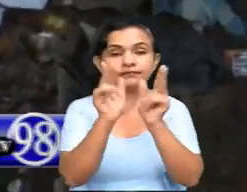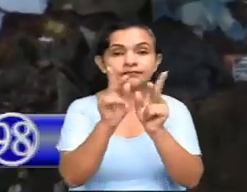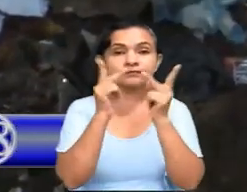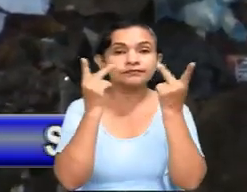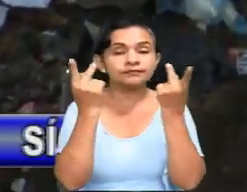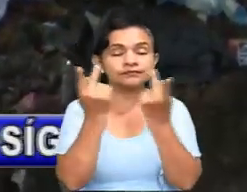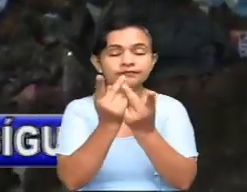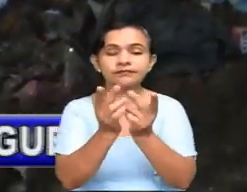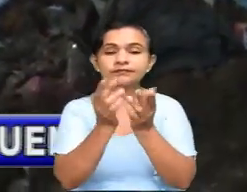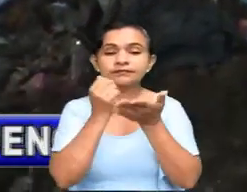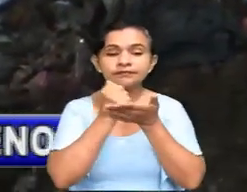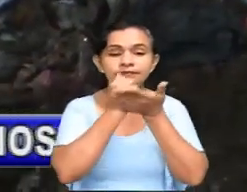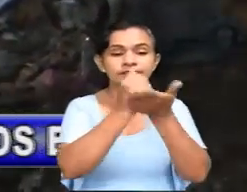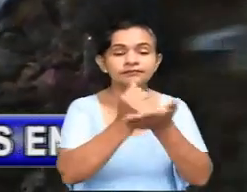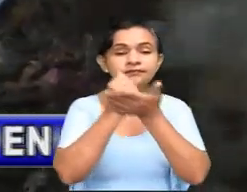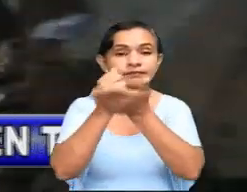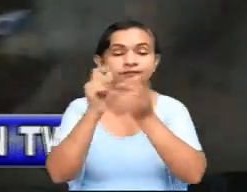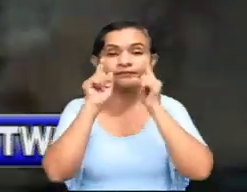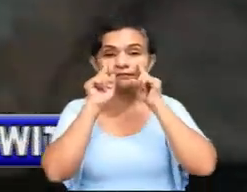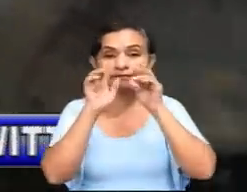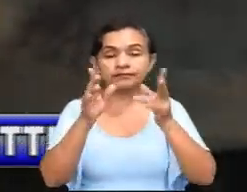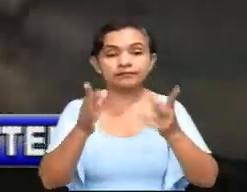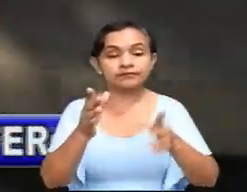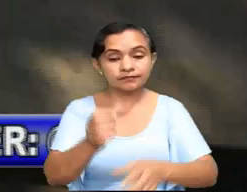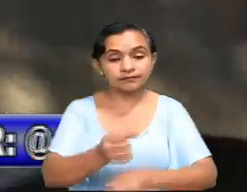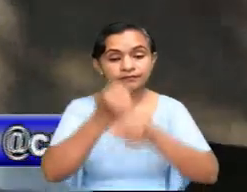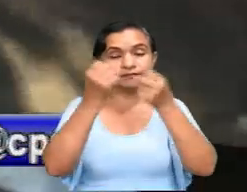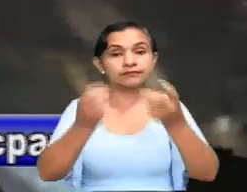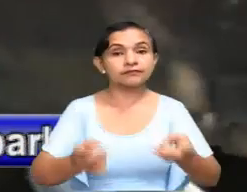los hábitos que ayudan a salvaguardar las vidas.